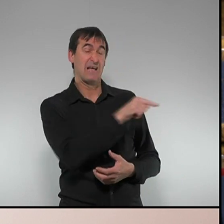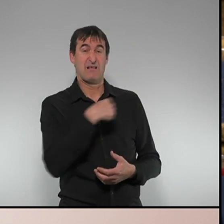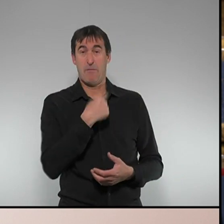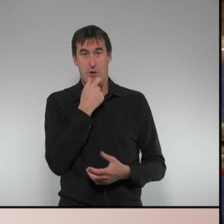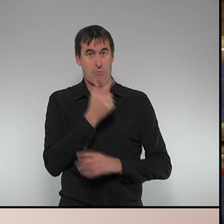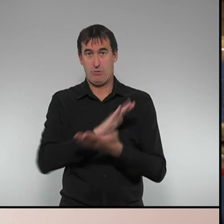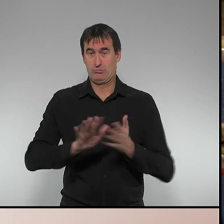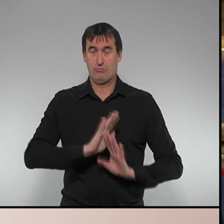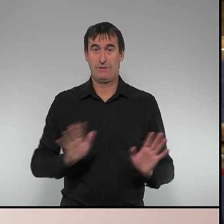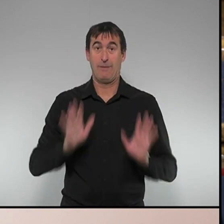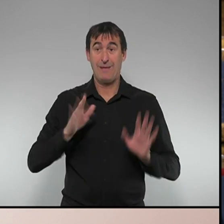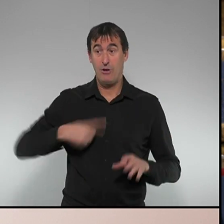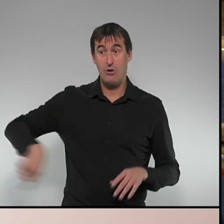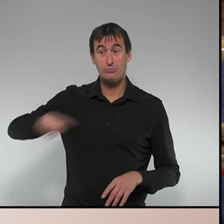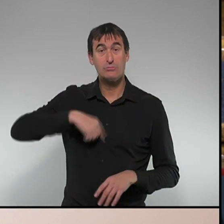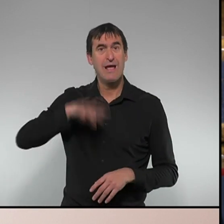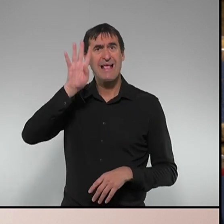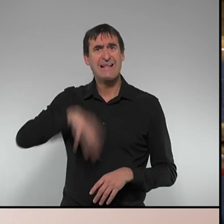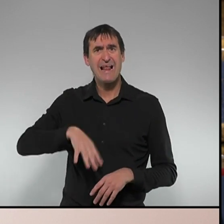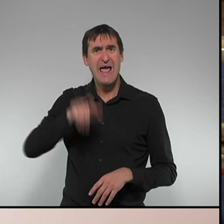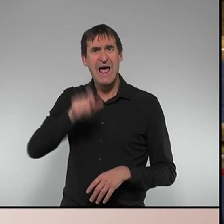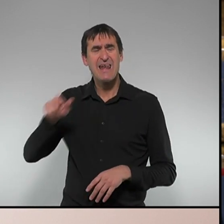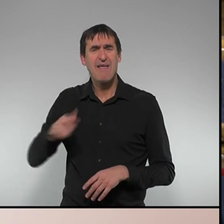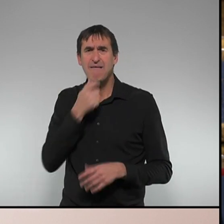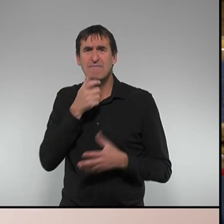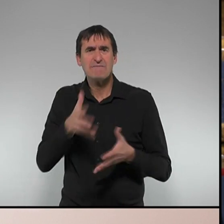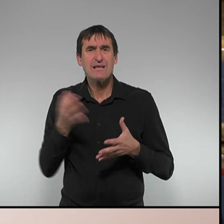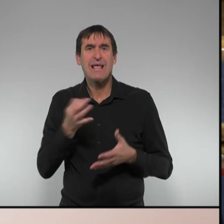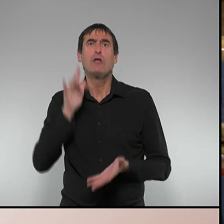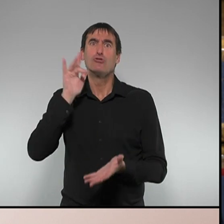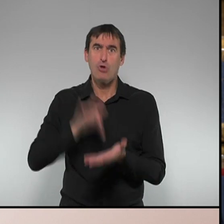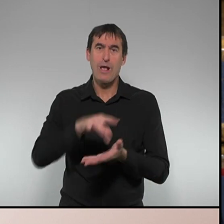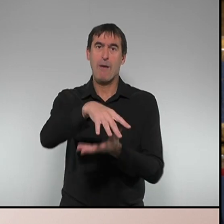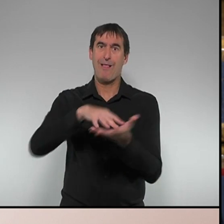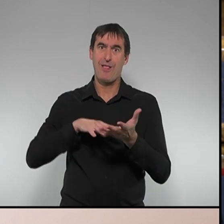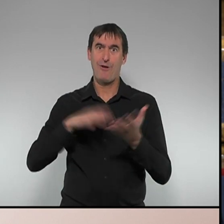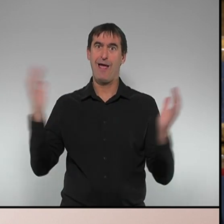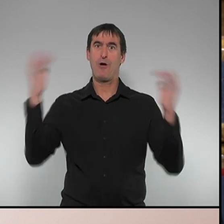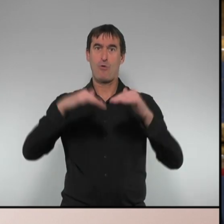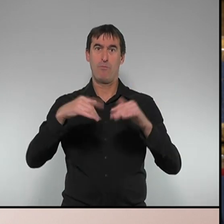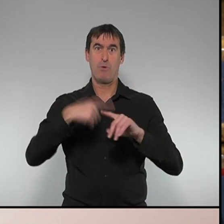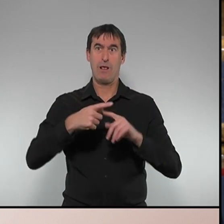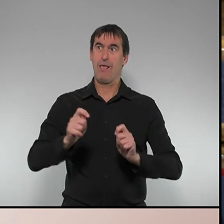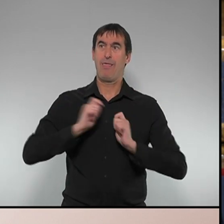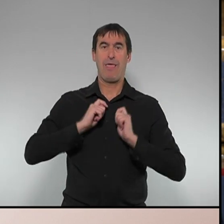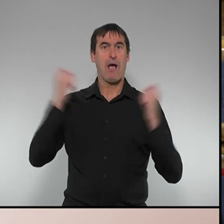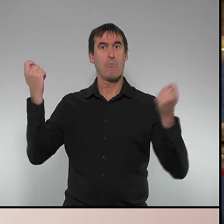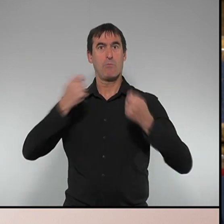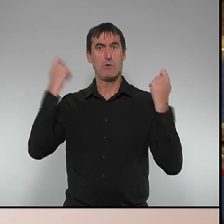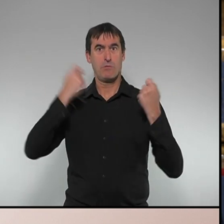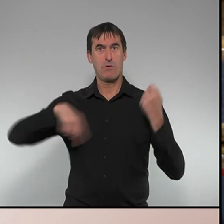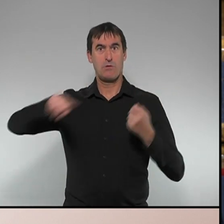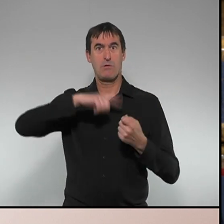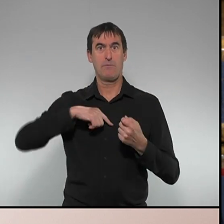catalanes sí que nos gustó que esa cumbre se celebrase en Barcelona porque nos promociona y puede mostrar a Europa la